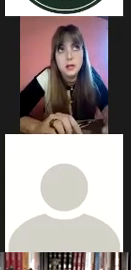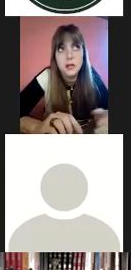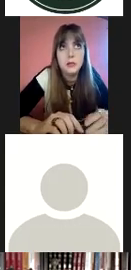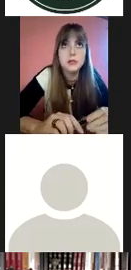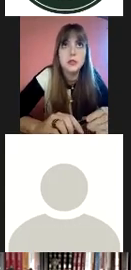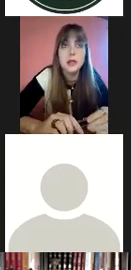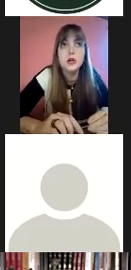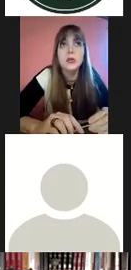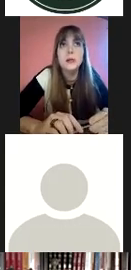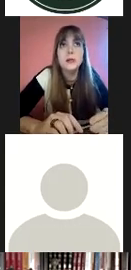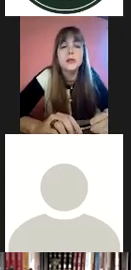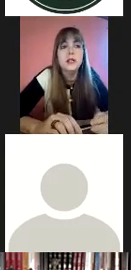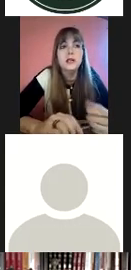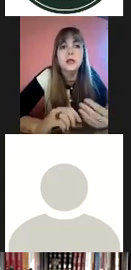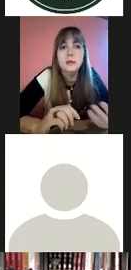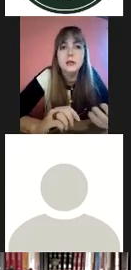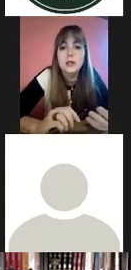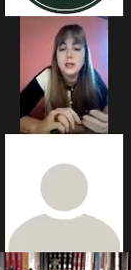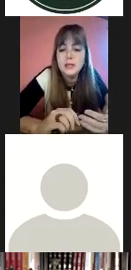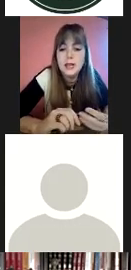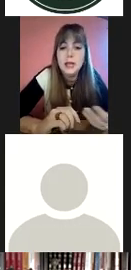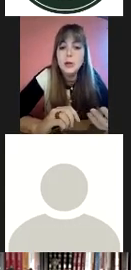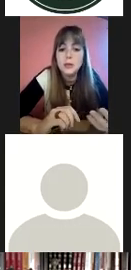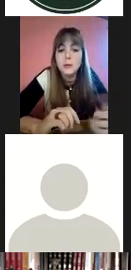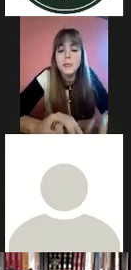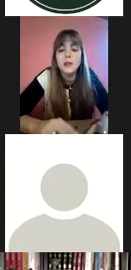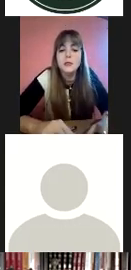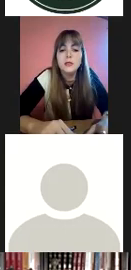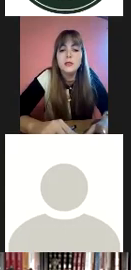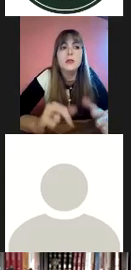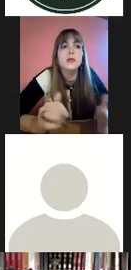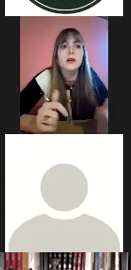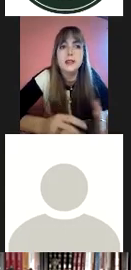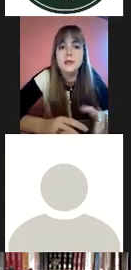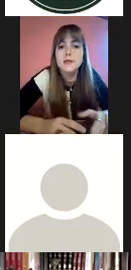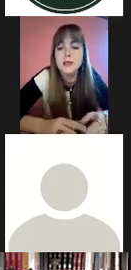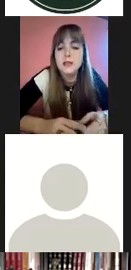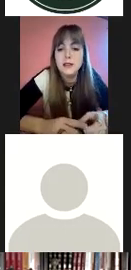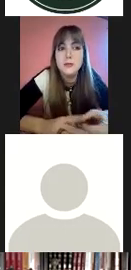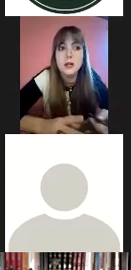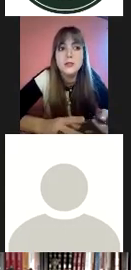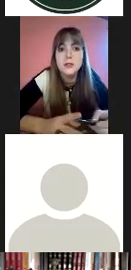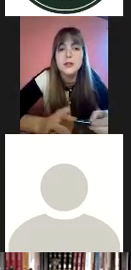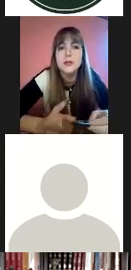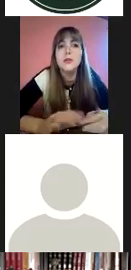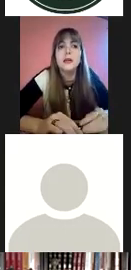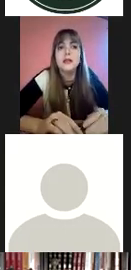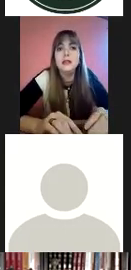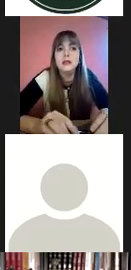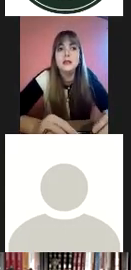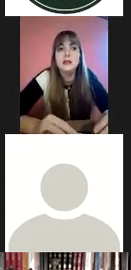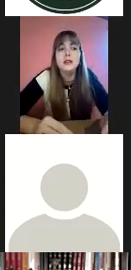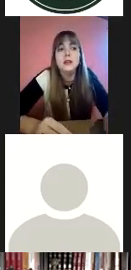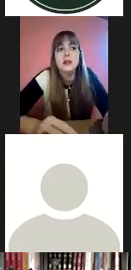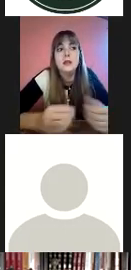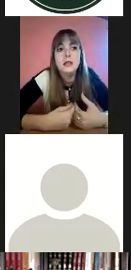le pegamos, y comer come. Y hay un nivel de ignorancia enorme. Entonces decimos, bueno, acá también falta educación, ¿no? Como para que